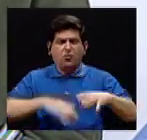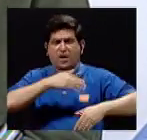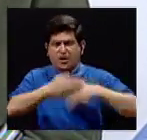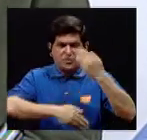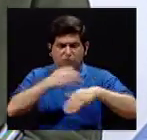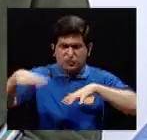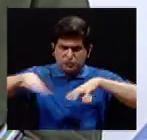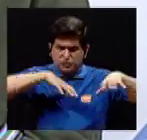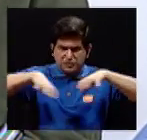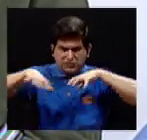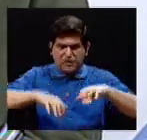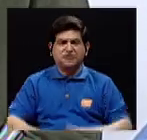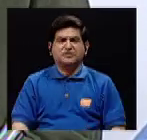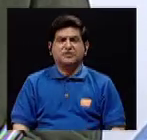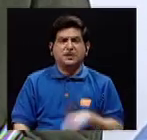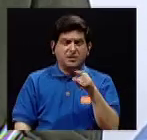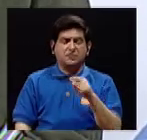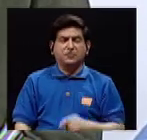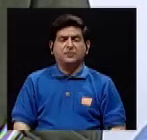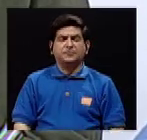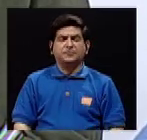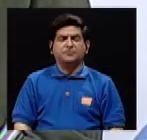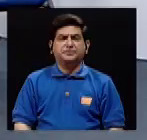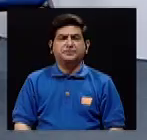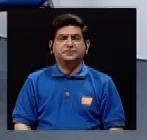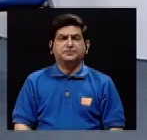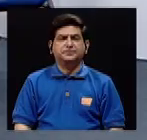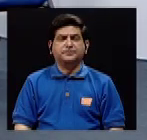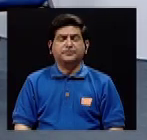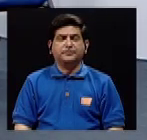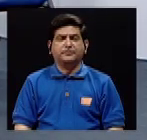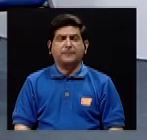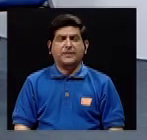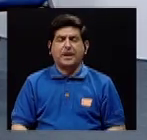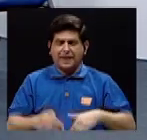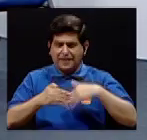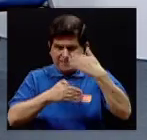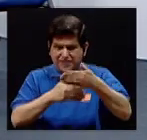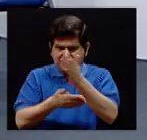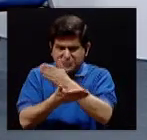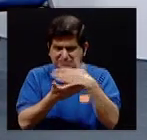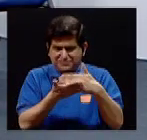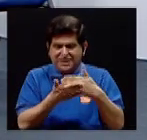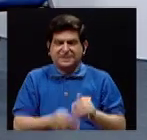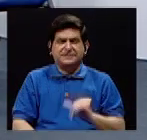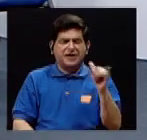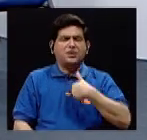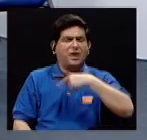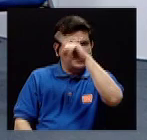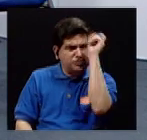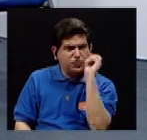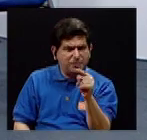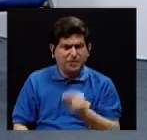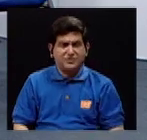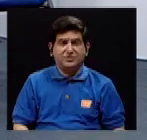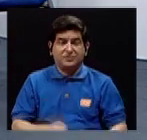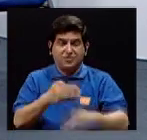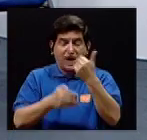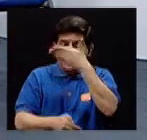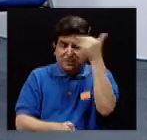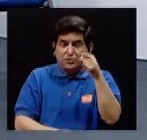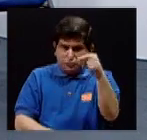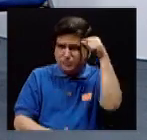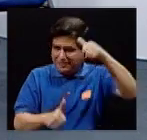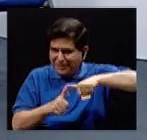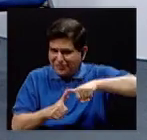activamente en todos estos procesos eh vamos a desarrollarlo en el siguiente segmento también quiero preguntarle antes que se me olvide